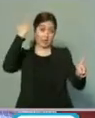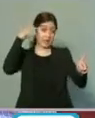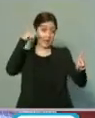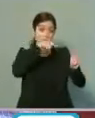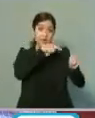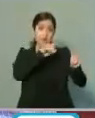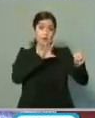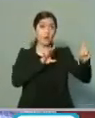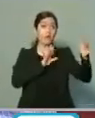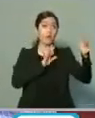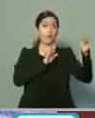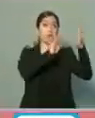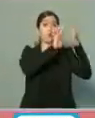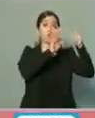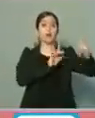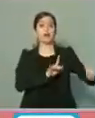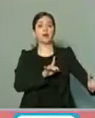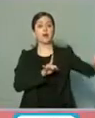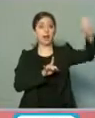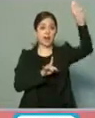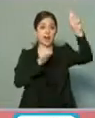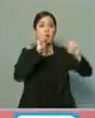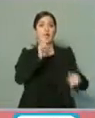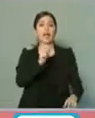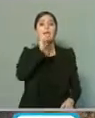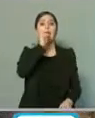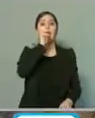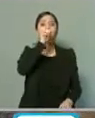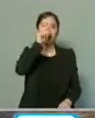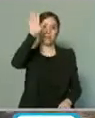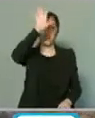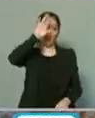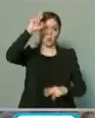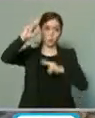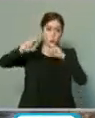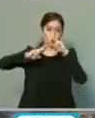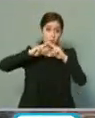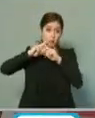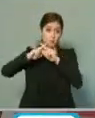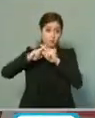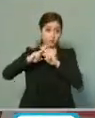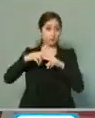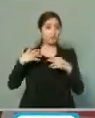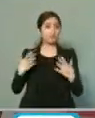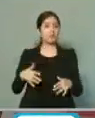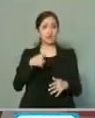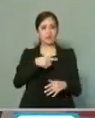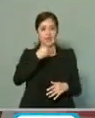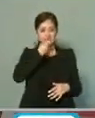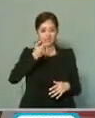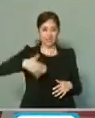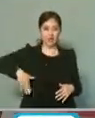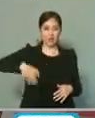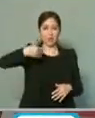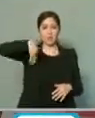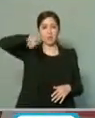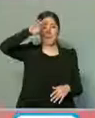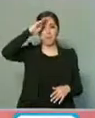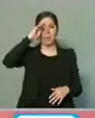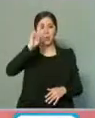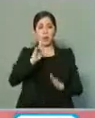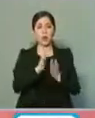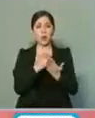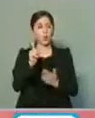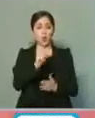directa para el contacto con las almas en el universo. La verdad son libros, porque decíamos, son varios muy